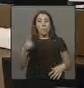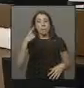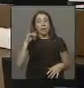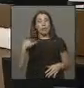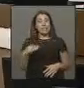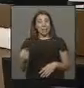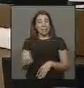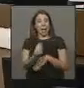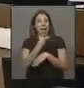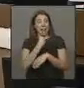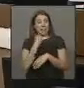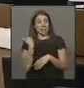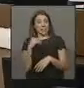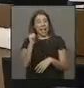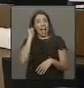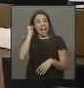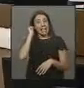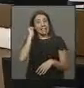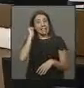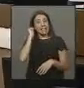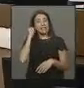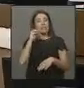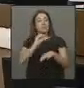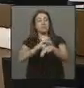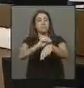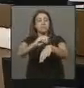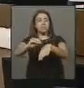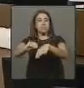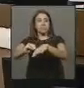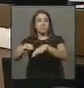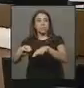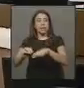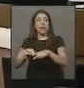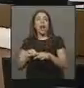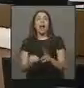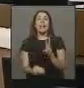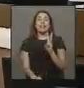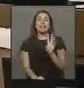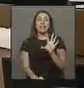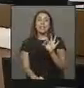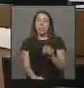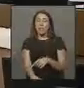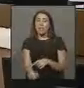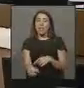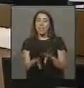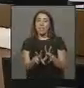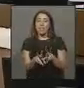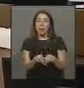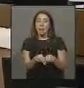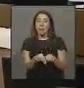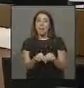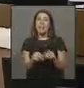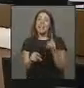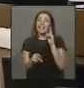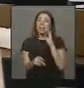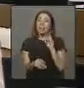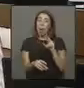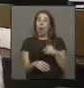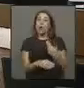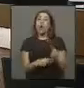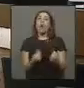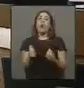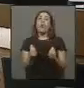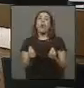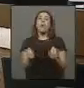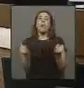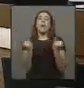estoy informada de que desde ayer se está informando a las primeras 350 familias beneficiadas de este bono y cómo va a